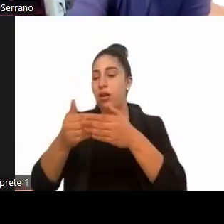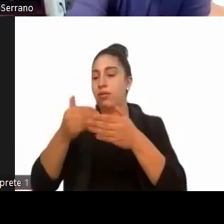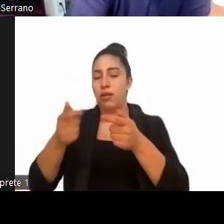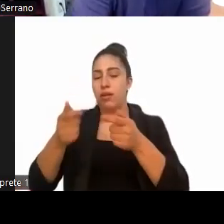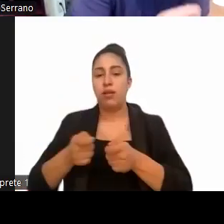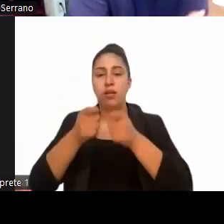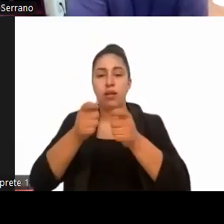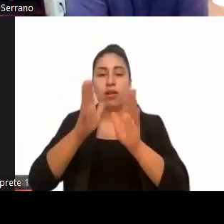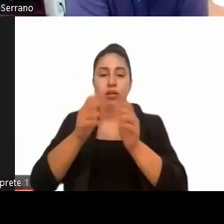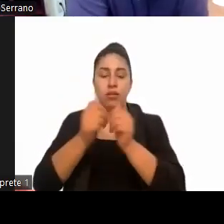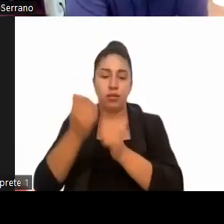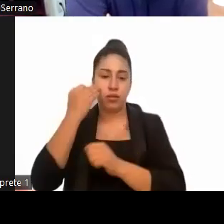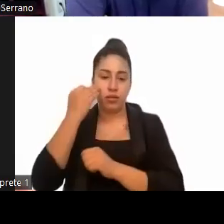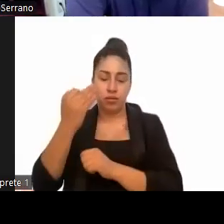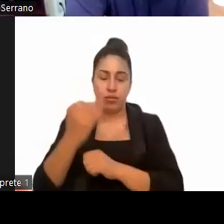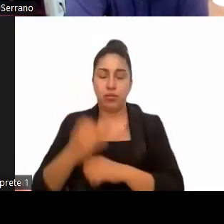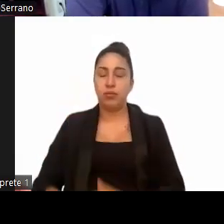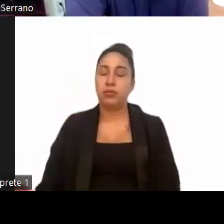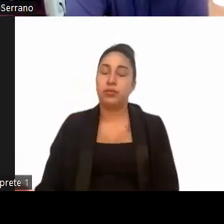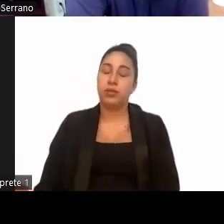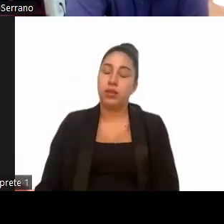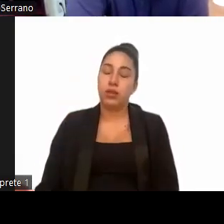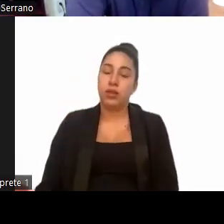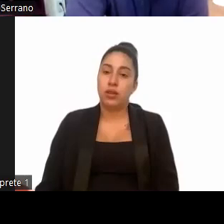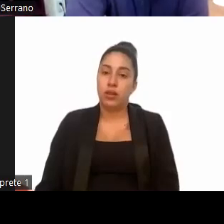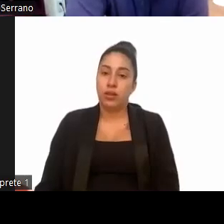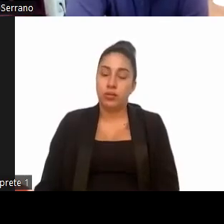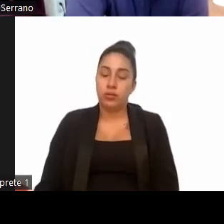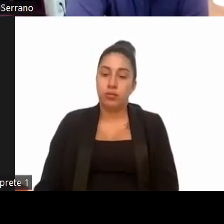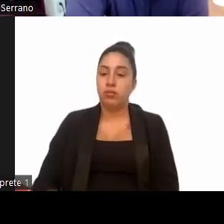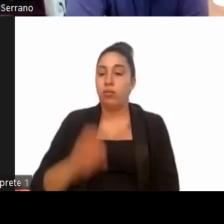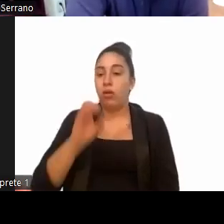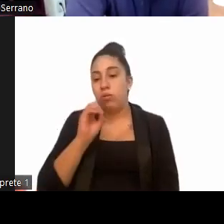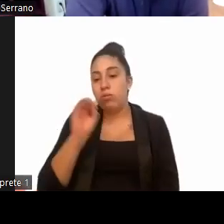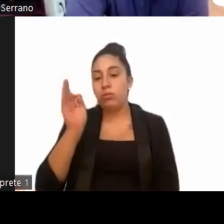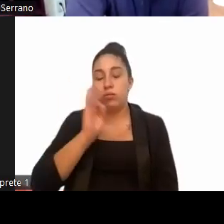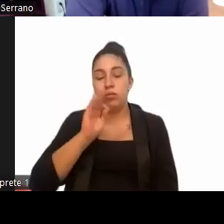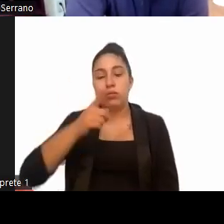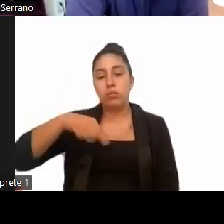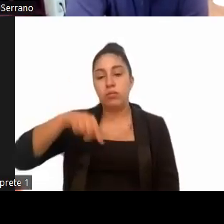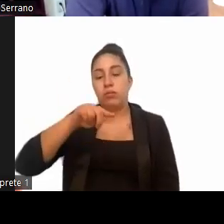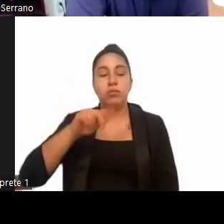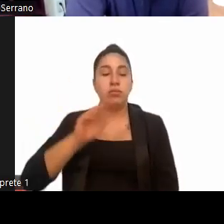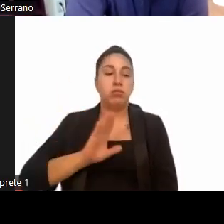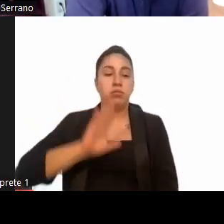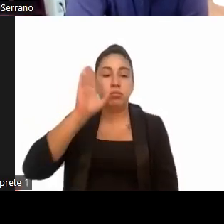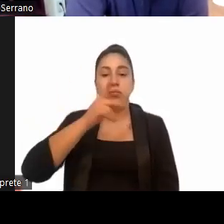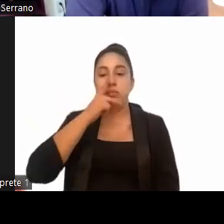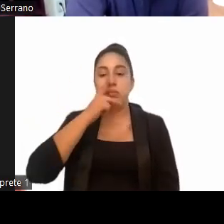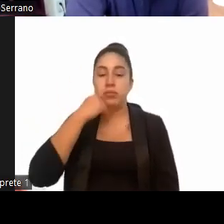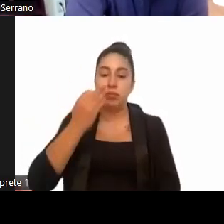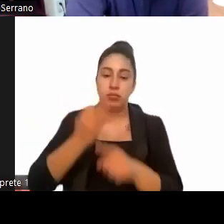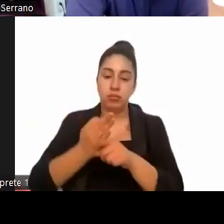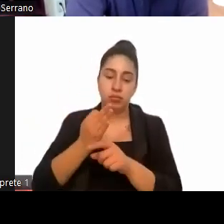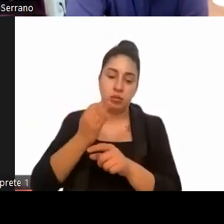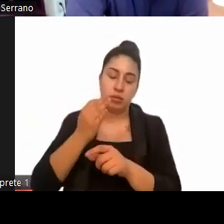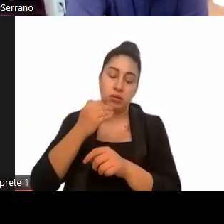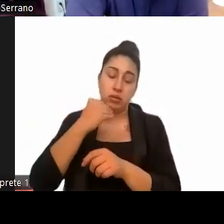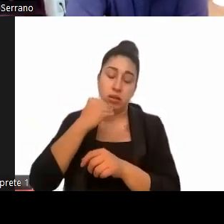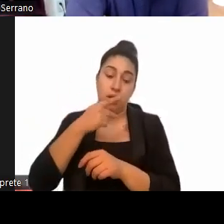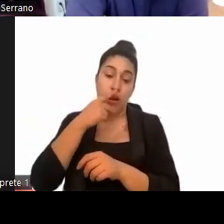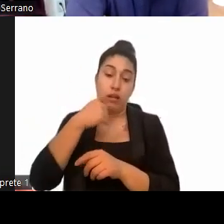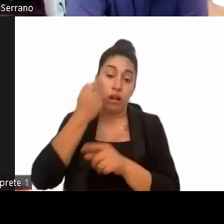con su respectiva carpeta. O en su caso, si alguien tiene alguna observación a la orden del día, favor de